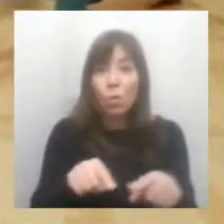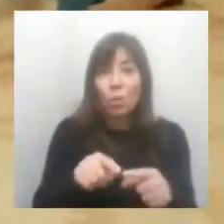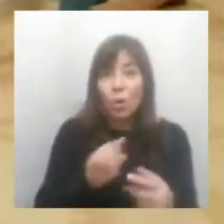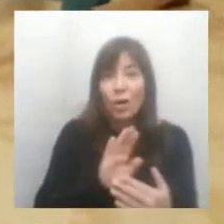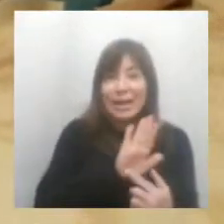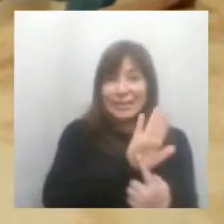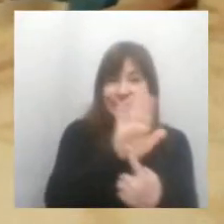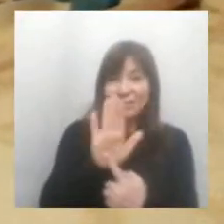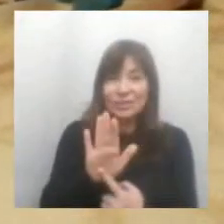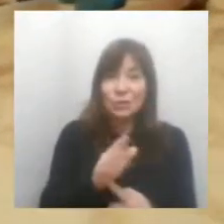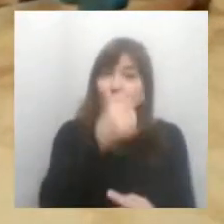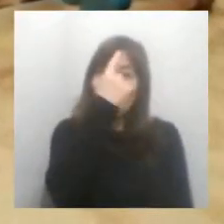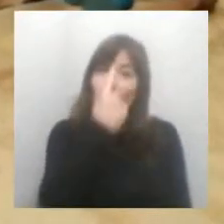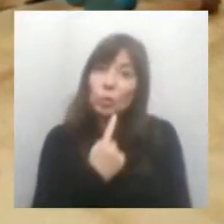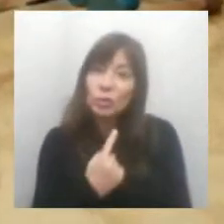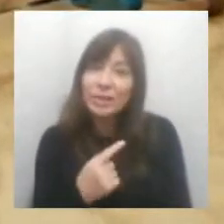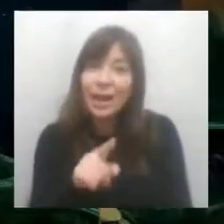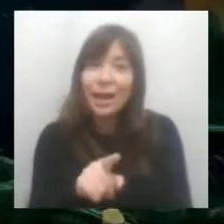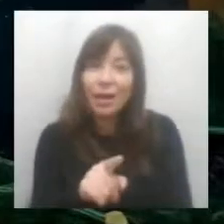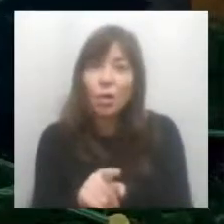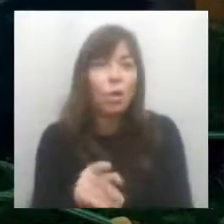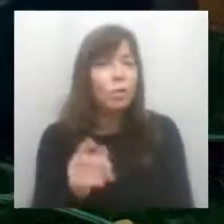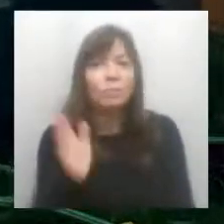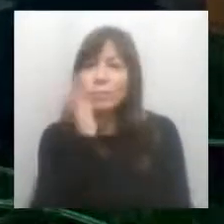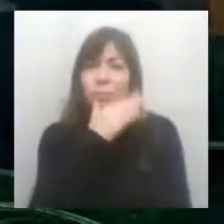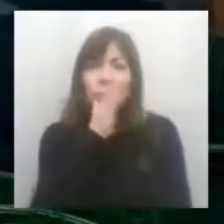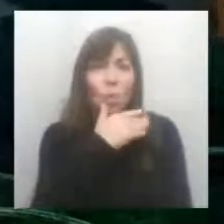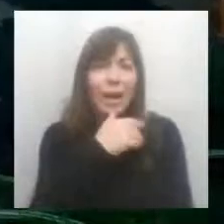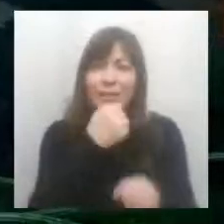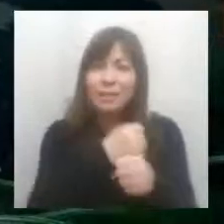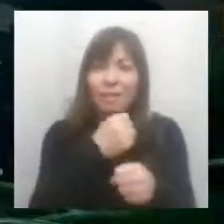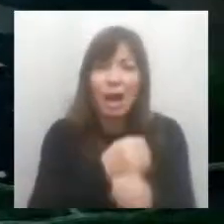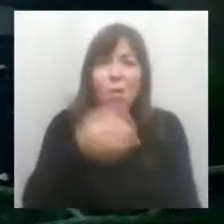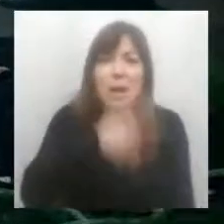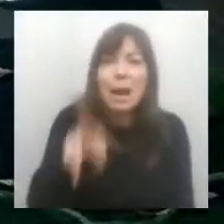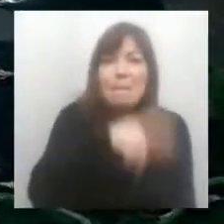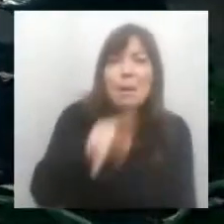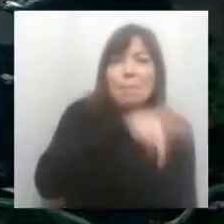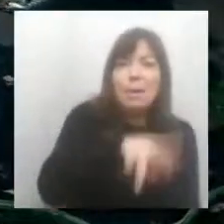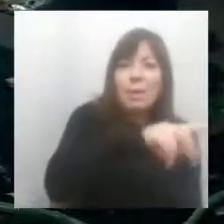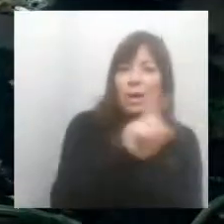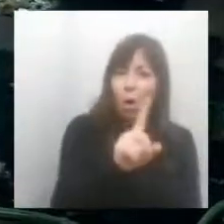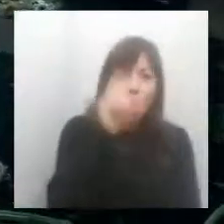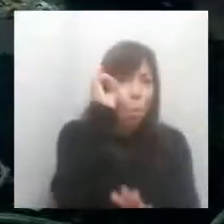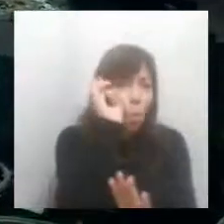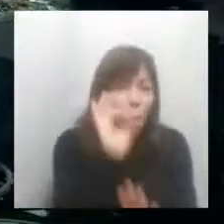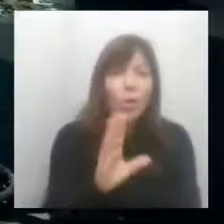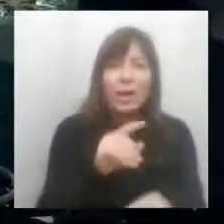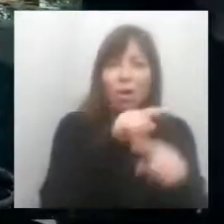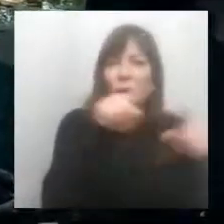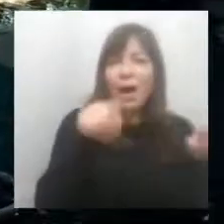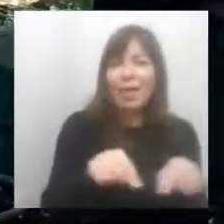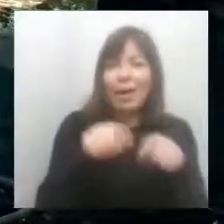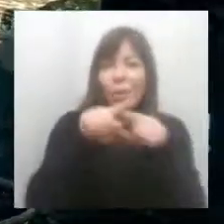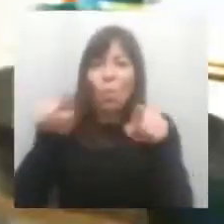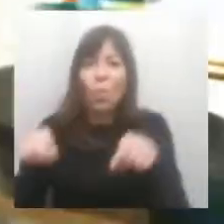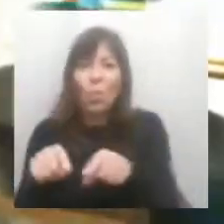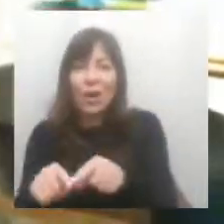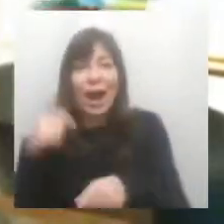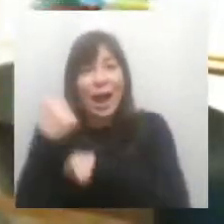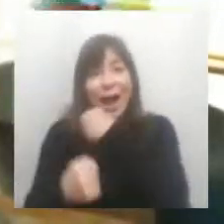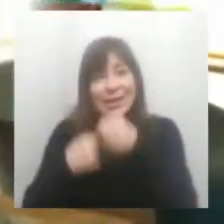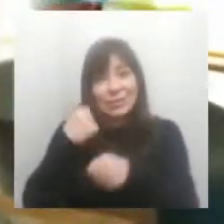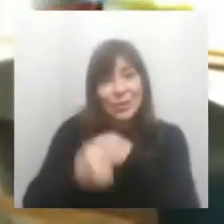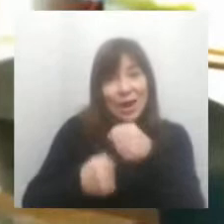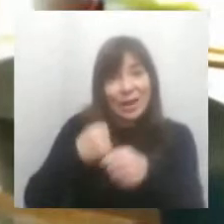museo es particular, no hay trabajos repetitivos, cada módulo es único. Con el tiempo recorrido y los años dedicados a conocer y desempeñar la lógica